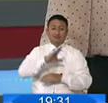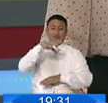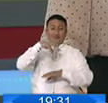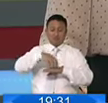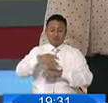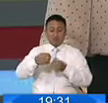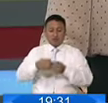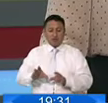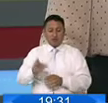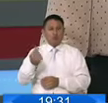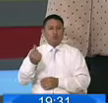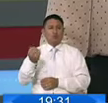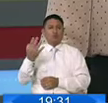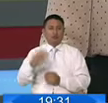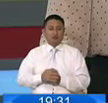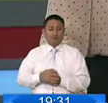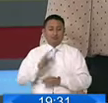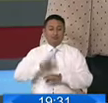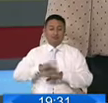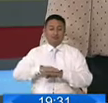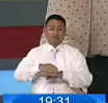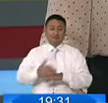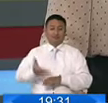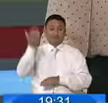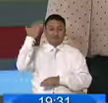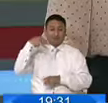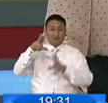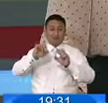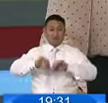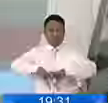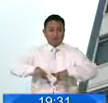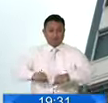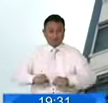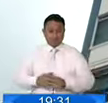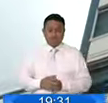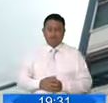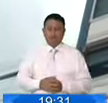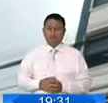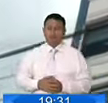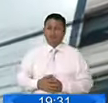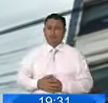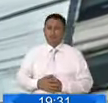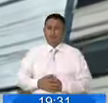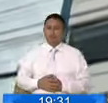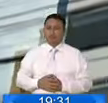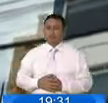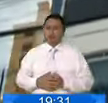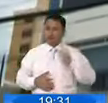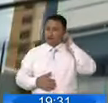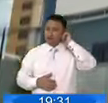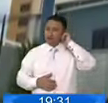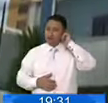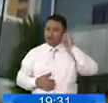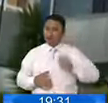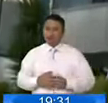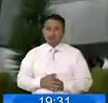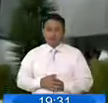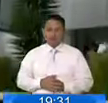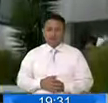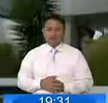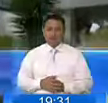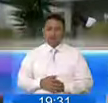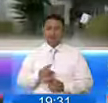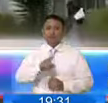ecuatoriano producto de los actos ilícitos varios actos dolosos como inacción registrada en